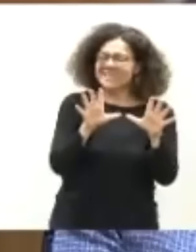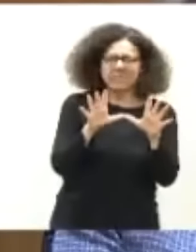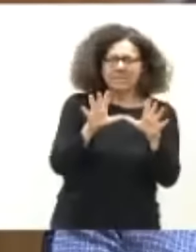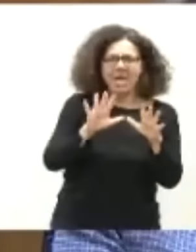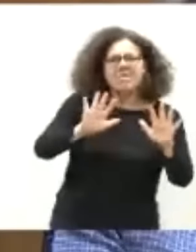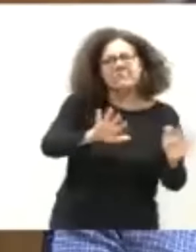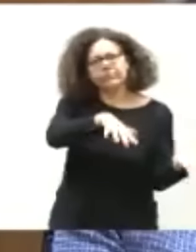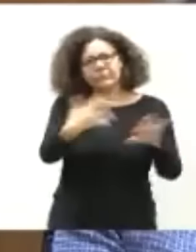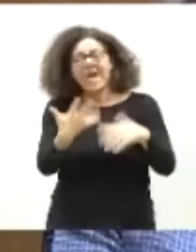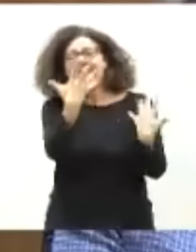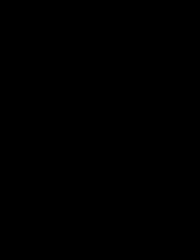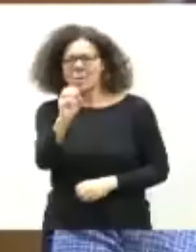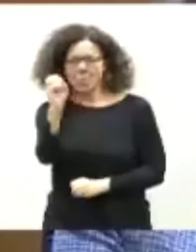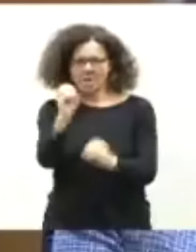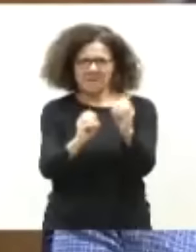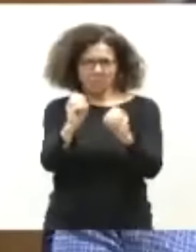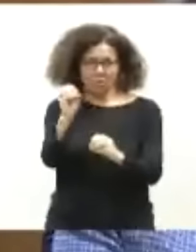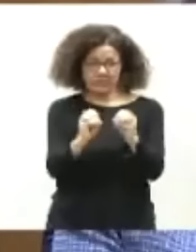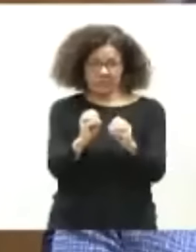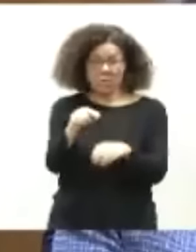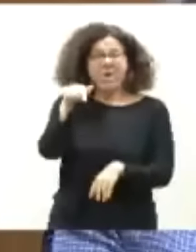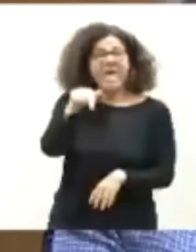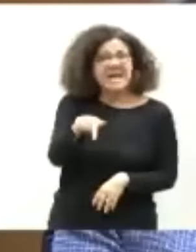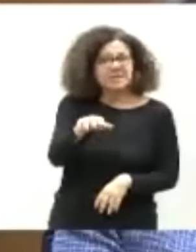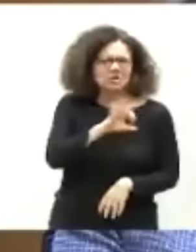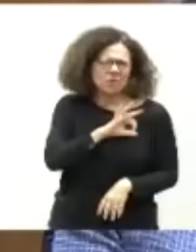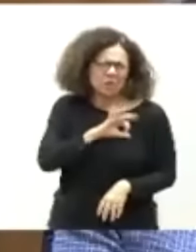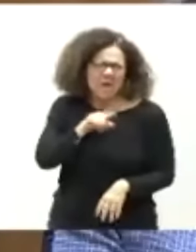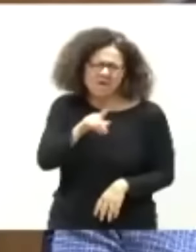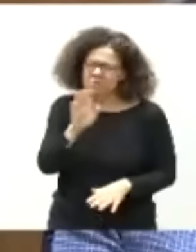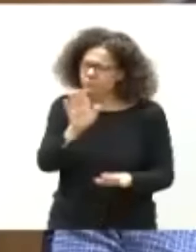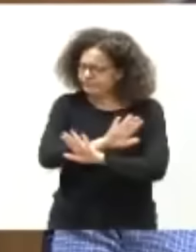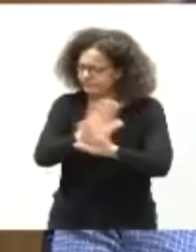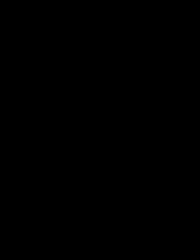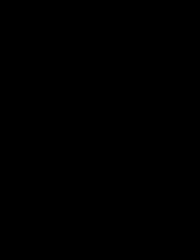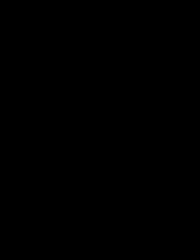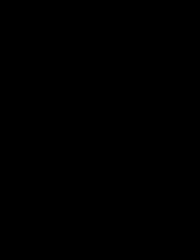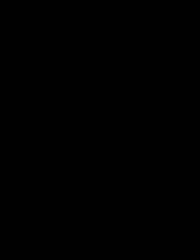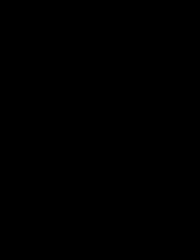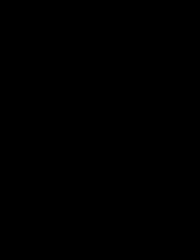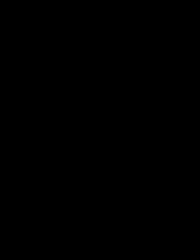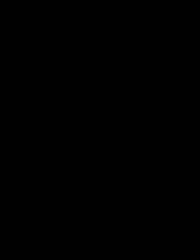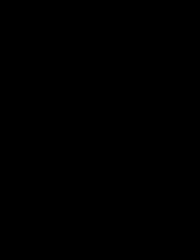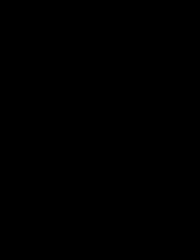al 50%, señoría. Esto, señoría, fue una catástrofe para nuestro país.